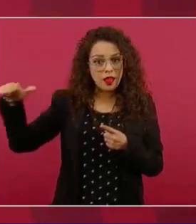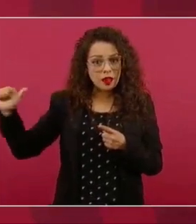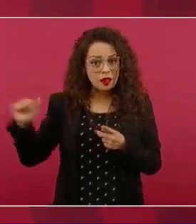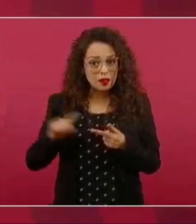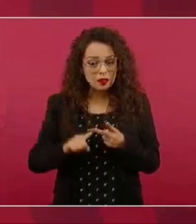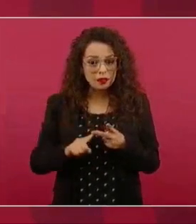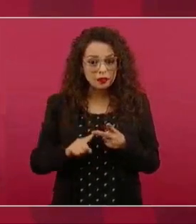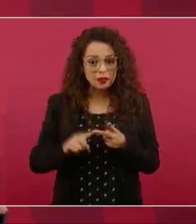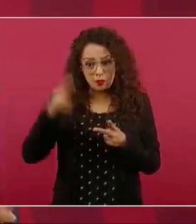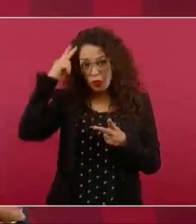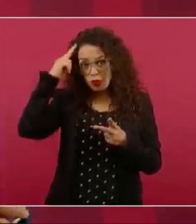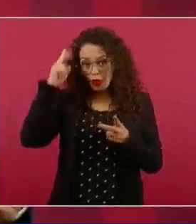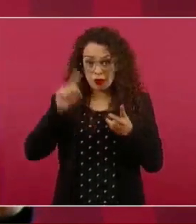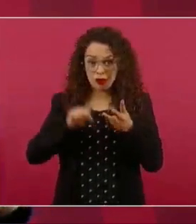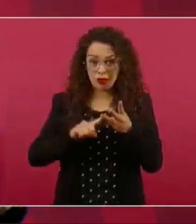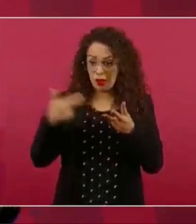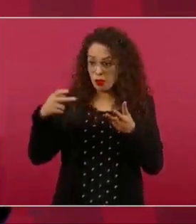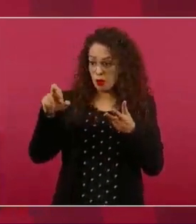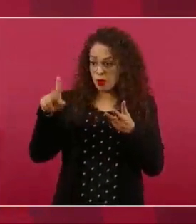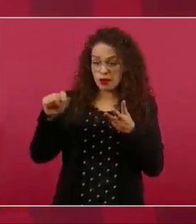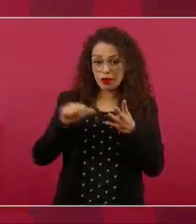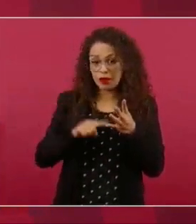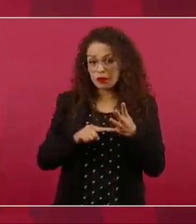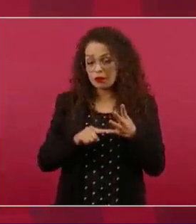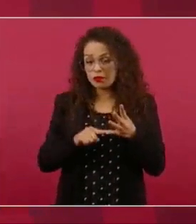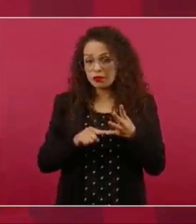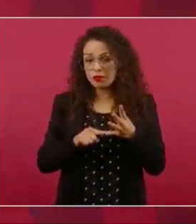Porfirio Díaz, Huerta,